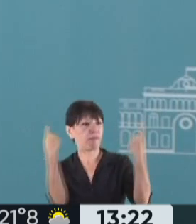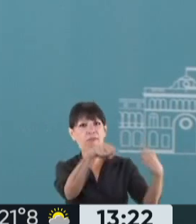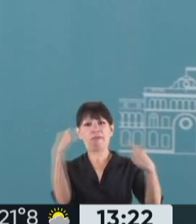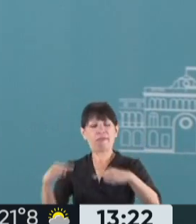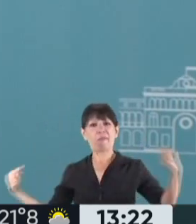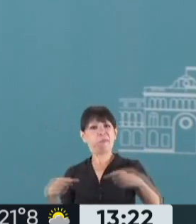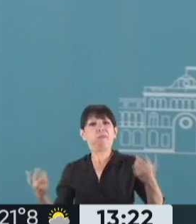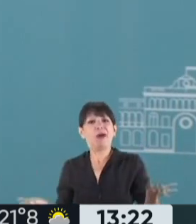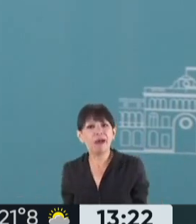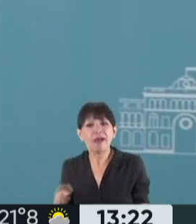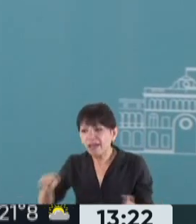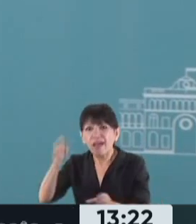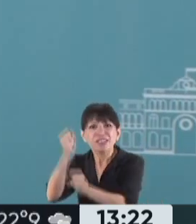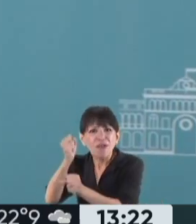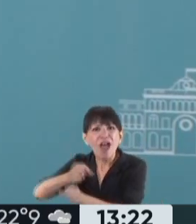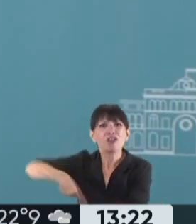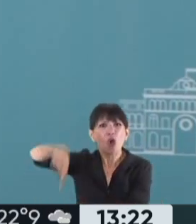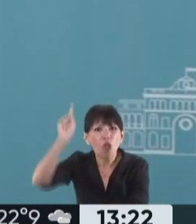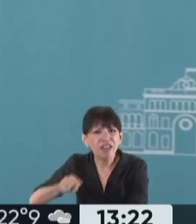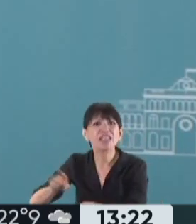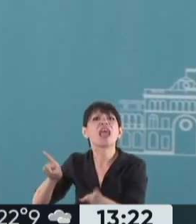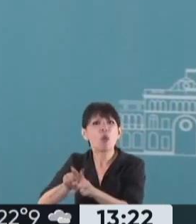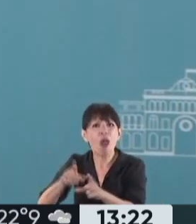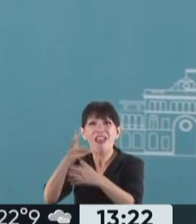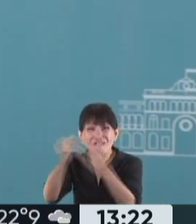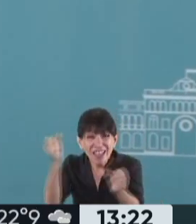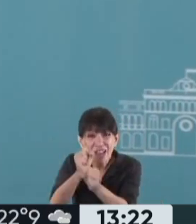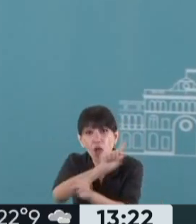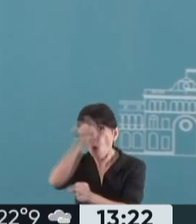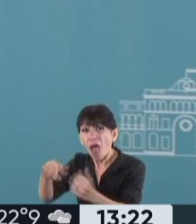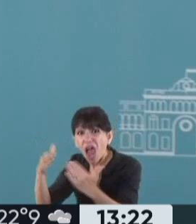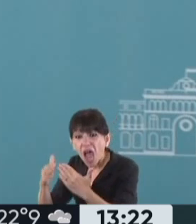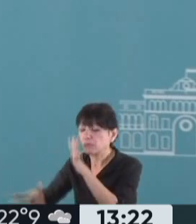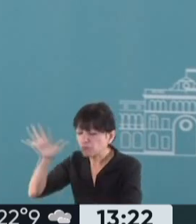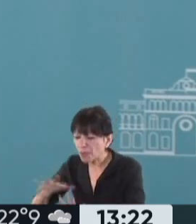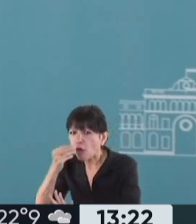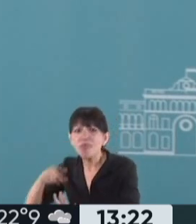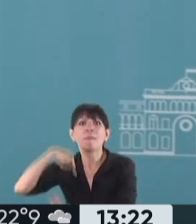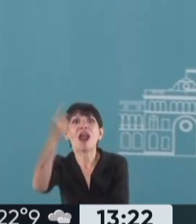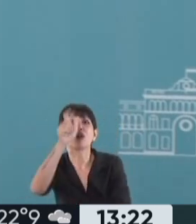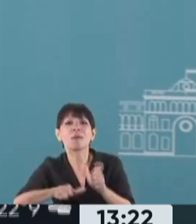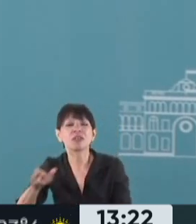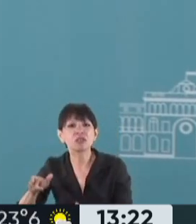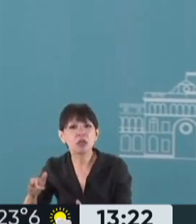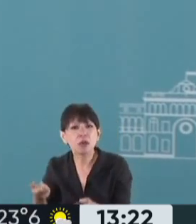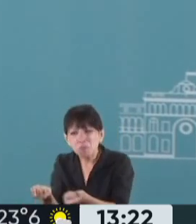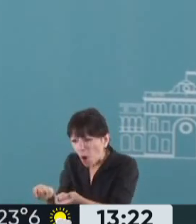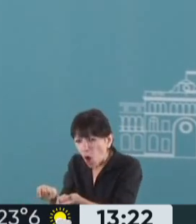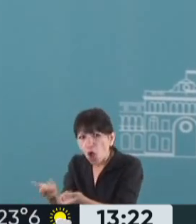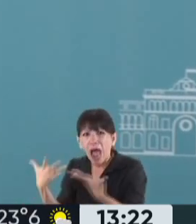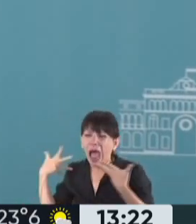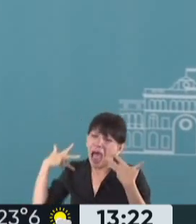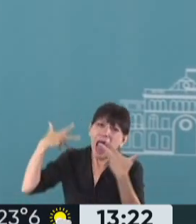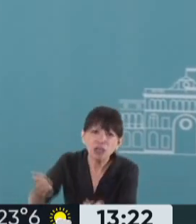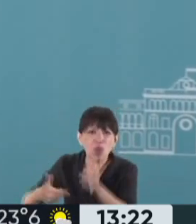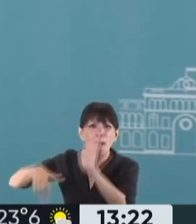ponen a cocinar para el resto, y como de todas maneras es generalmente aquellos que menos tienen los que más solidarios son, y en ese sentido estamos